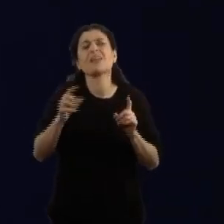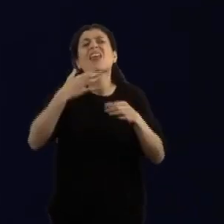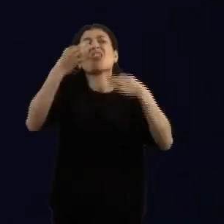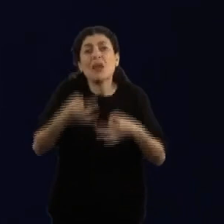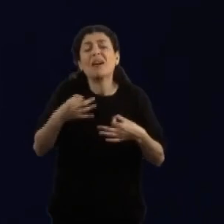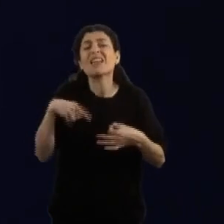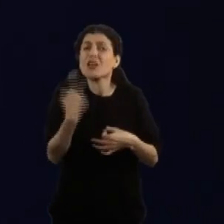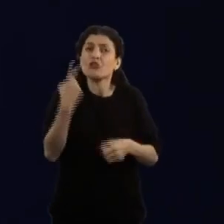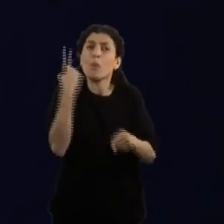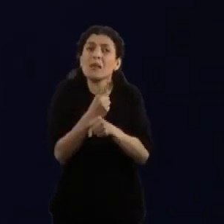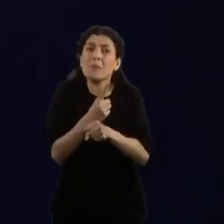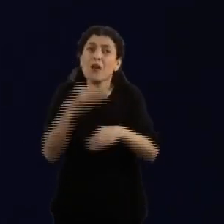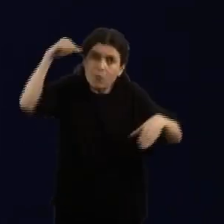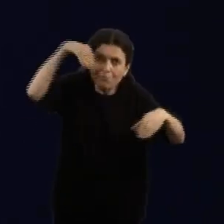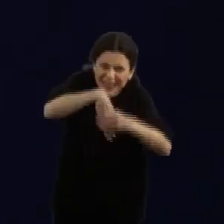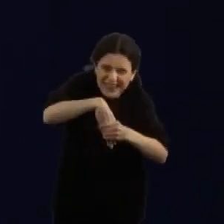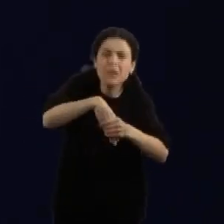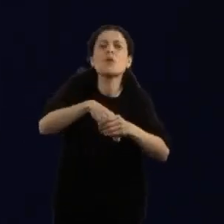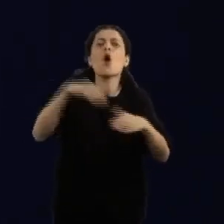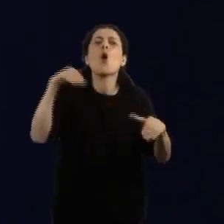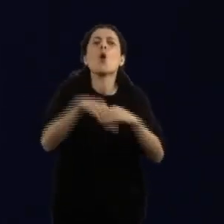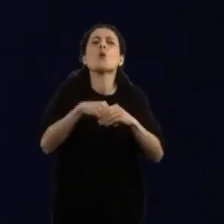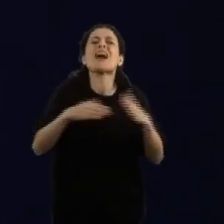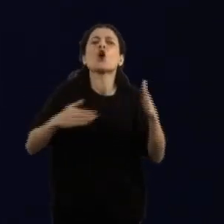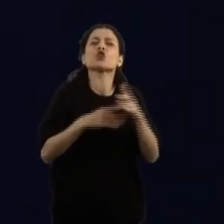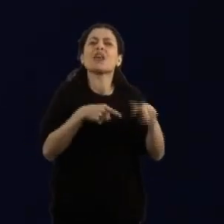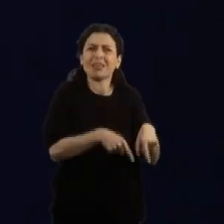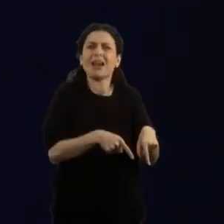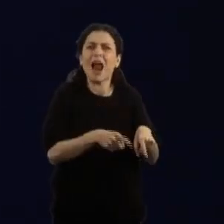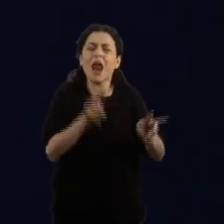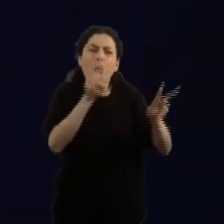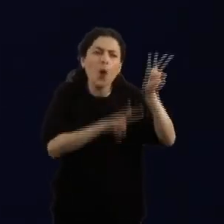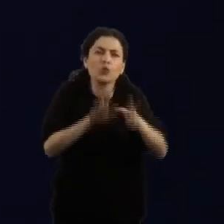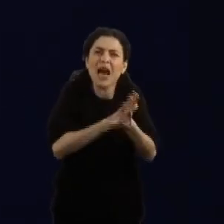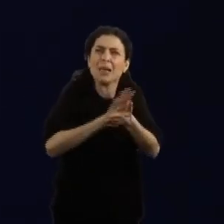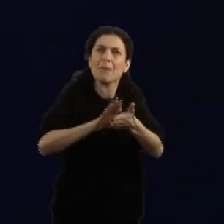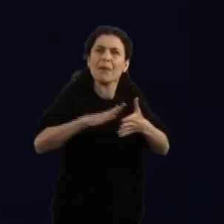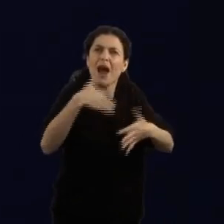limpieza del desastre que nos dejaron en el patrimonio del Banco Central.